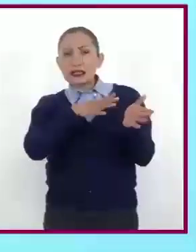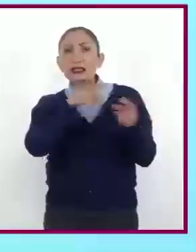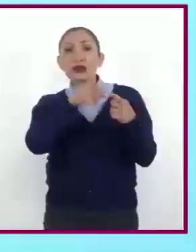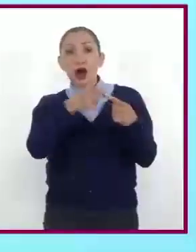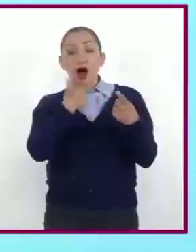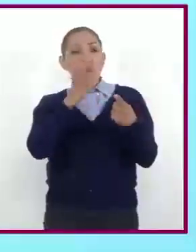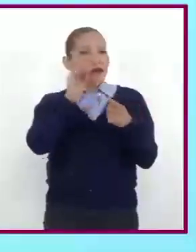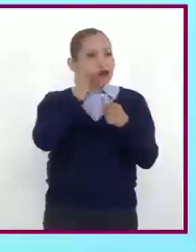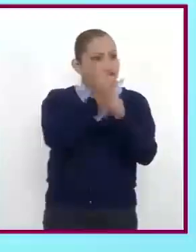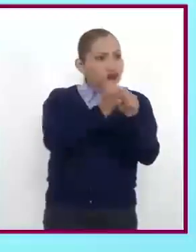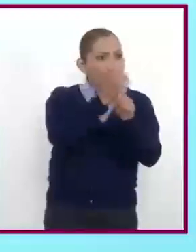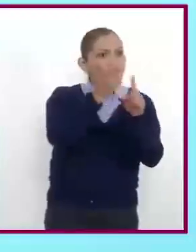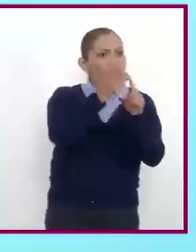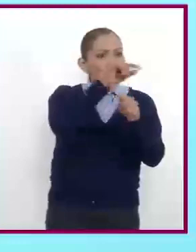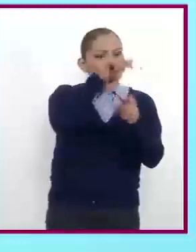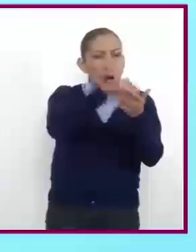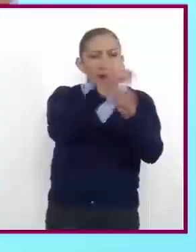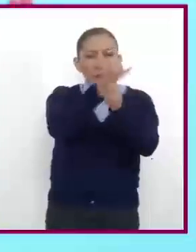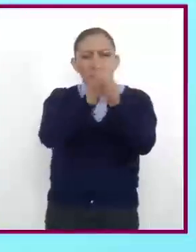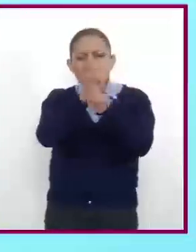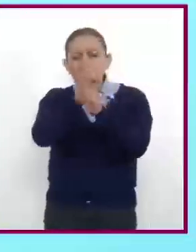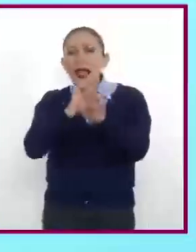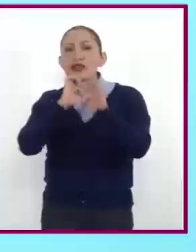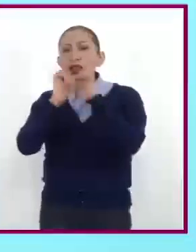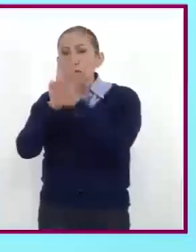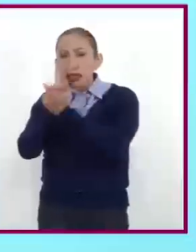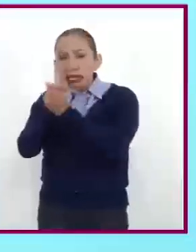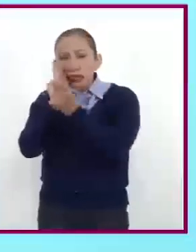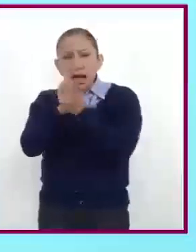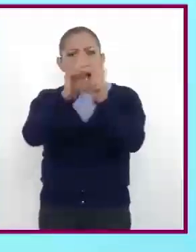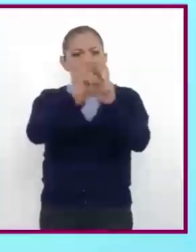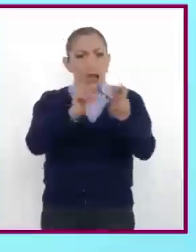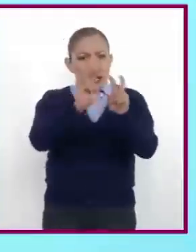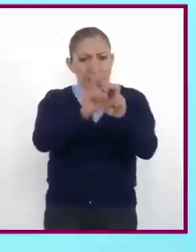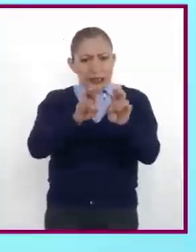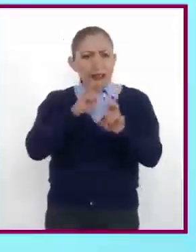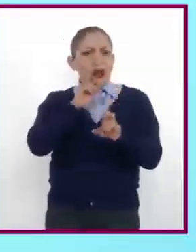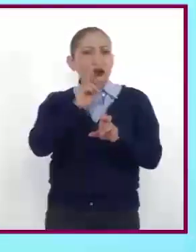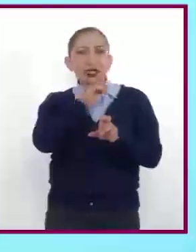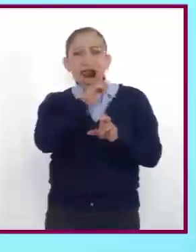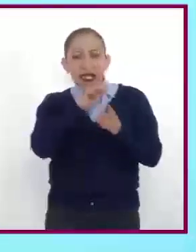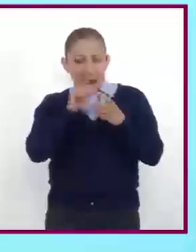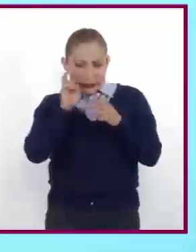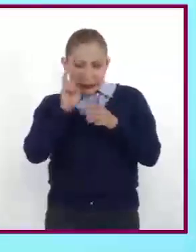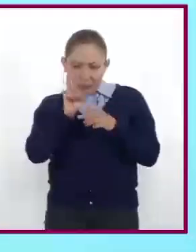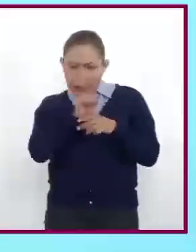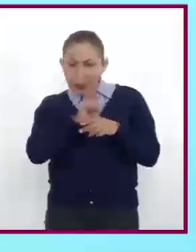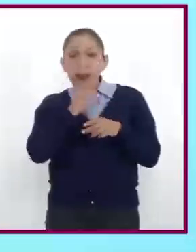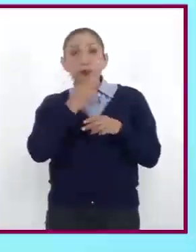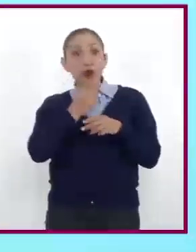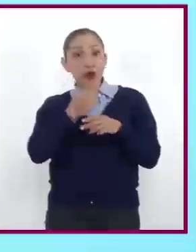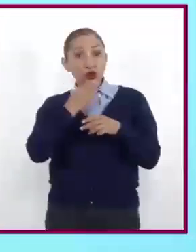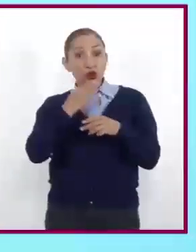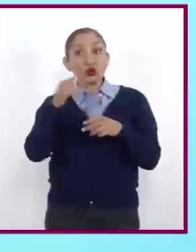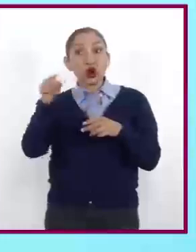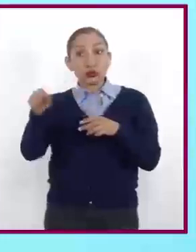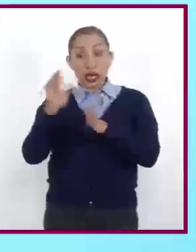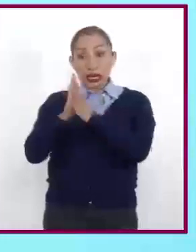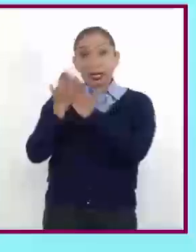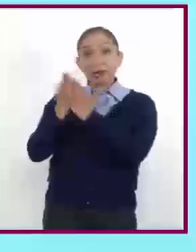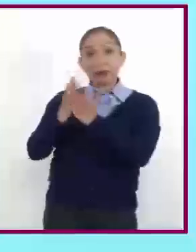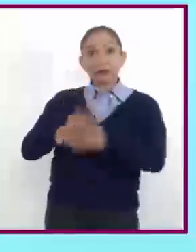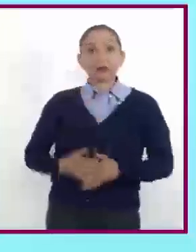en fuentes escritas, así como entrevistas, análisis de noticias e incluso uso de recursos